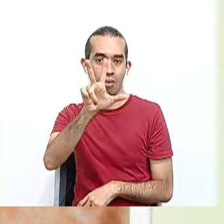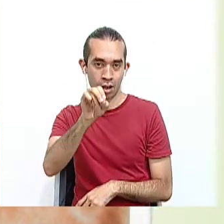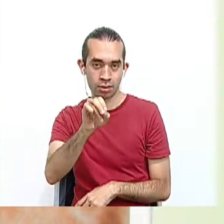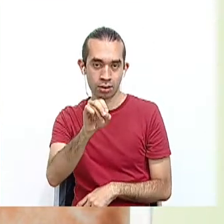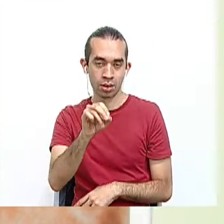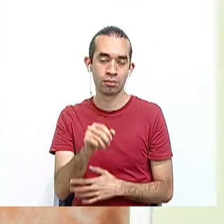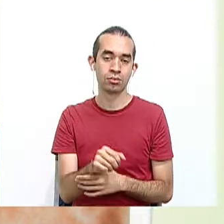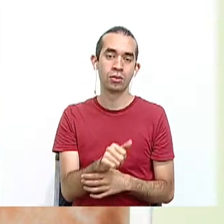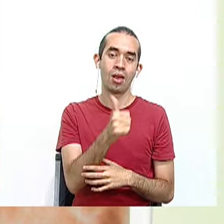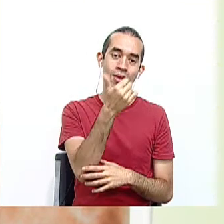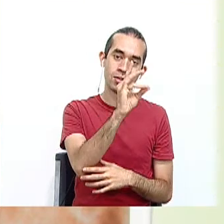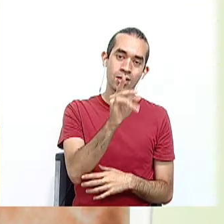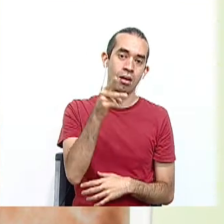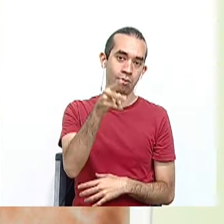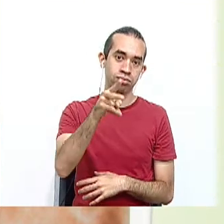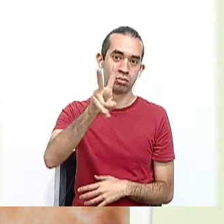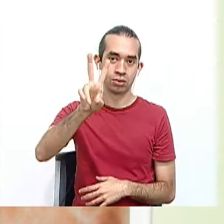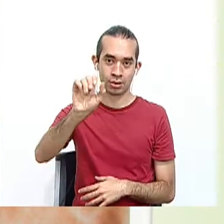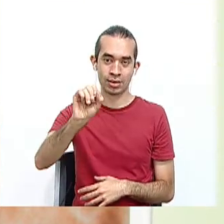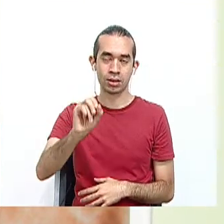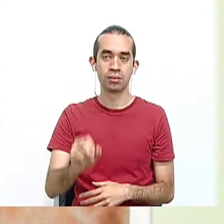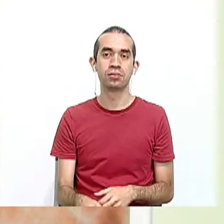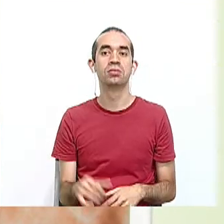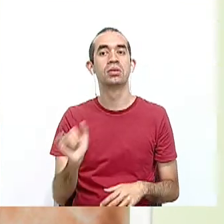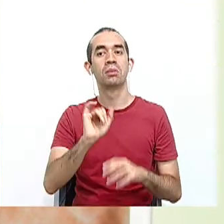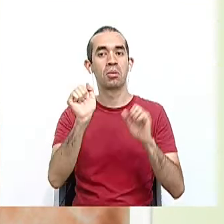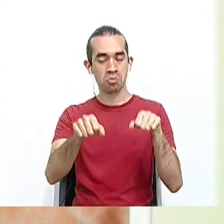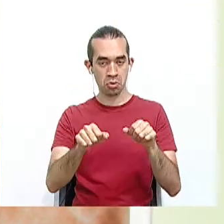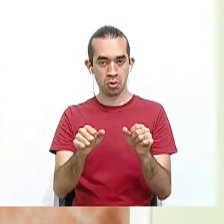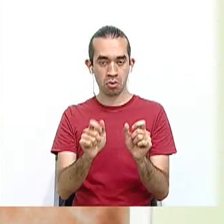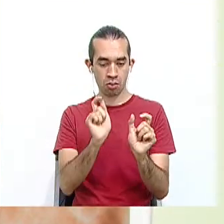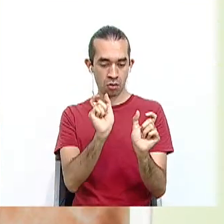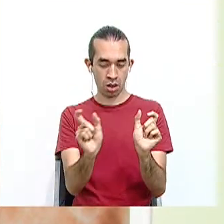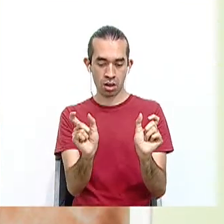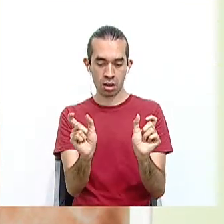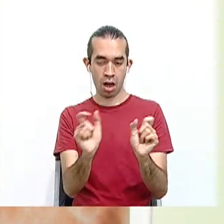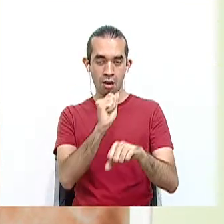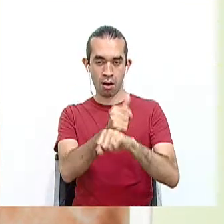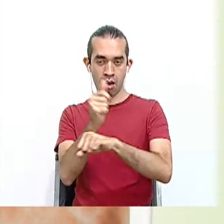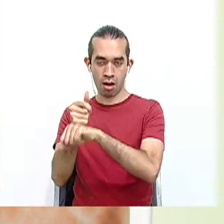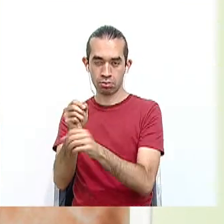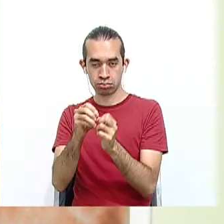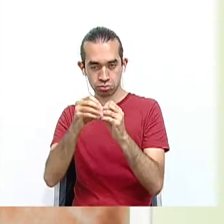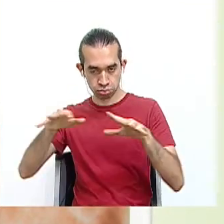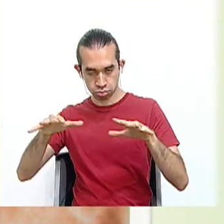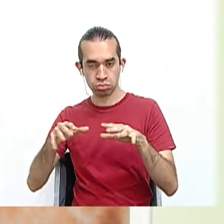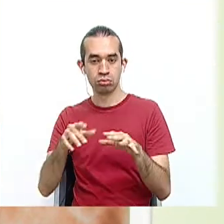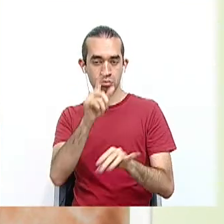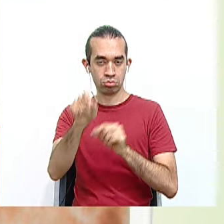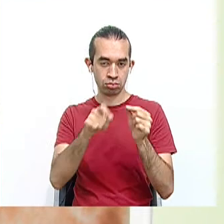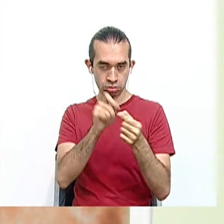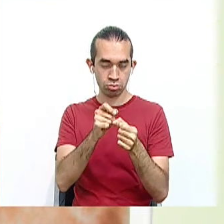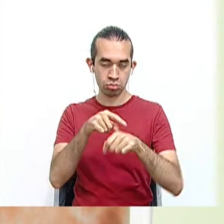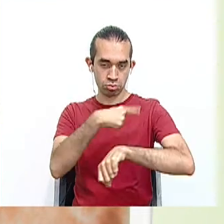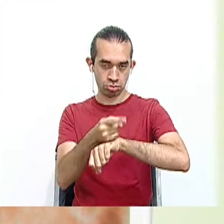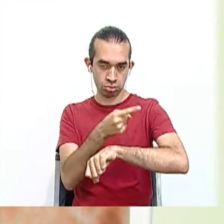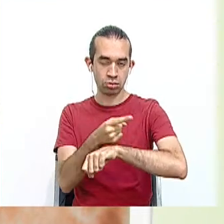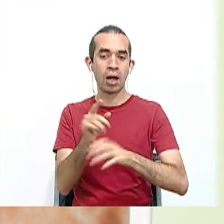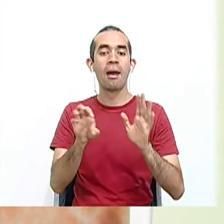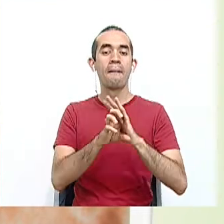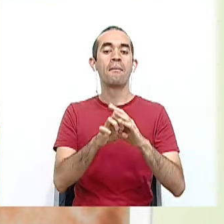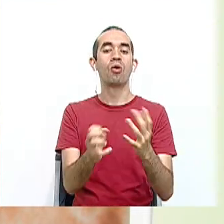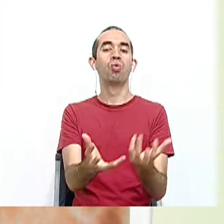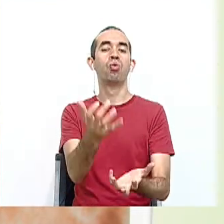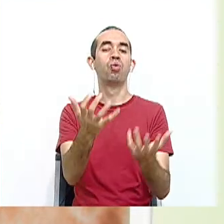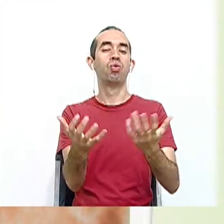También se puede desglosar cuando se quiere expresar la duración exacta de un hecho. Por ejemplo, el tiempo de cocción es de 2 horas